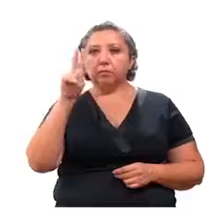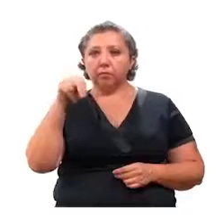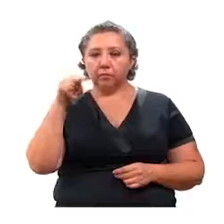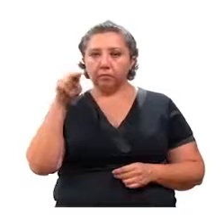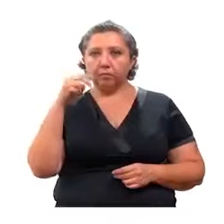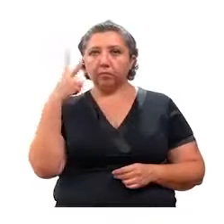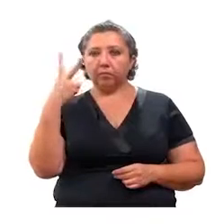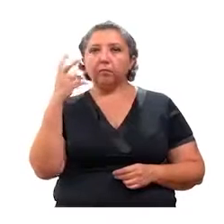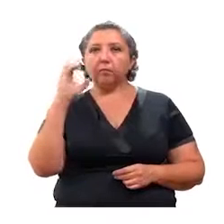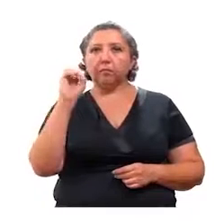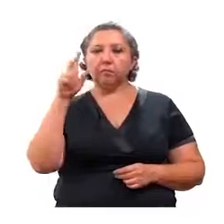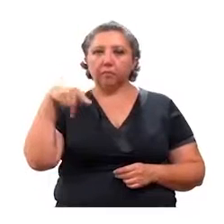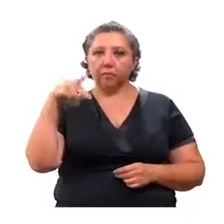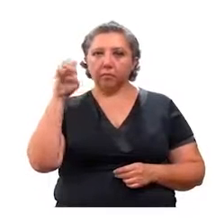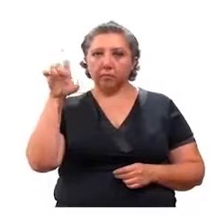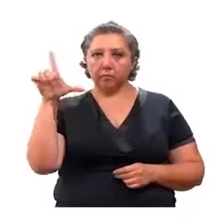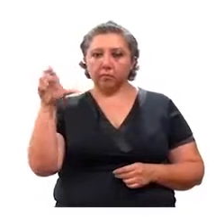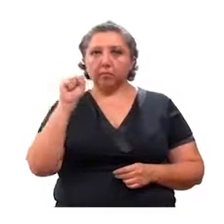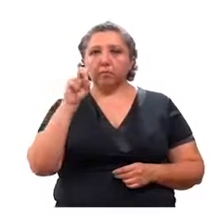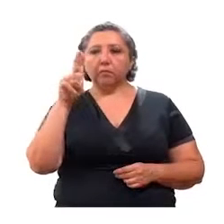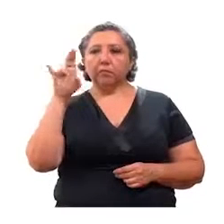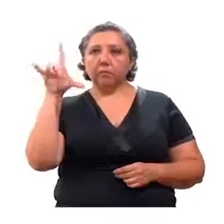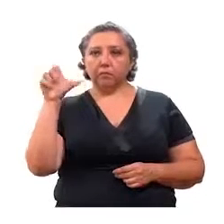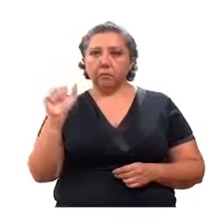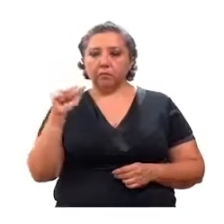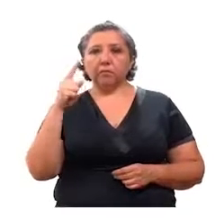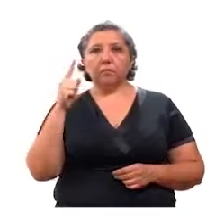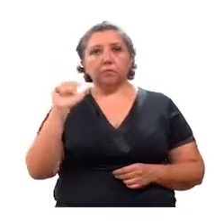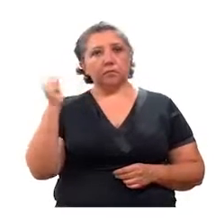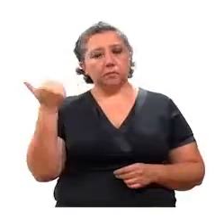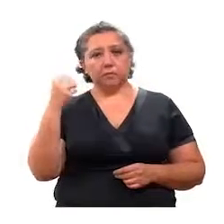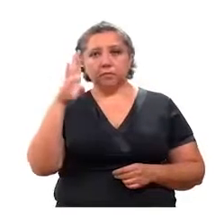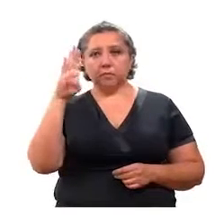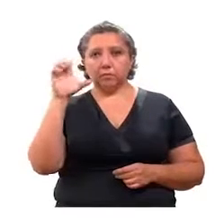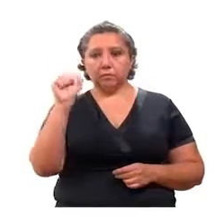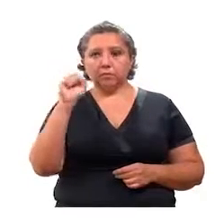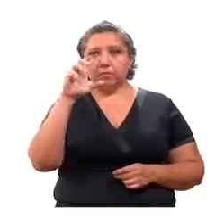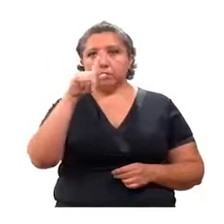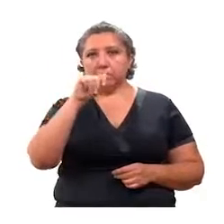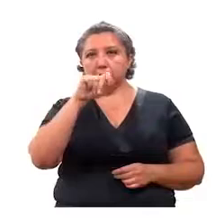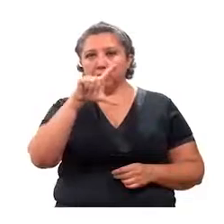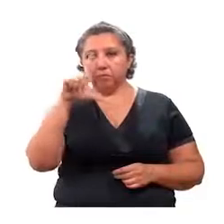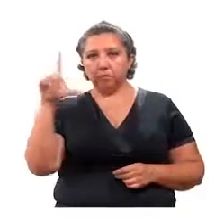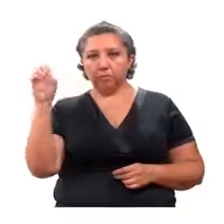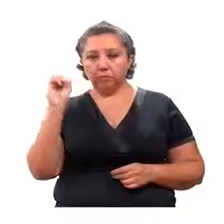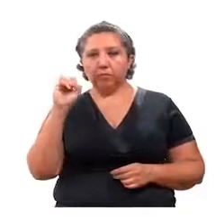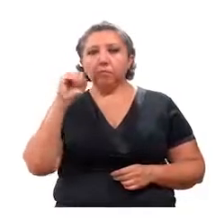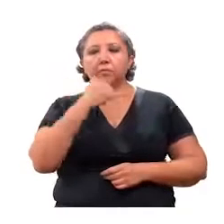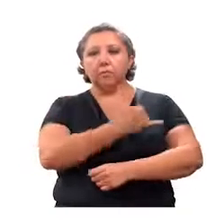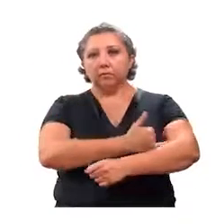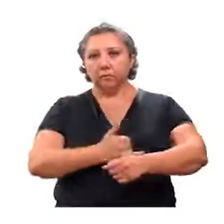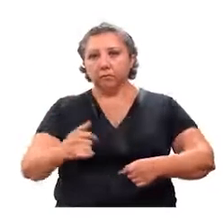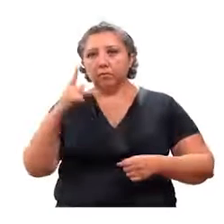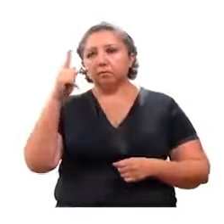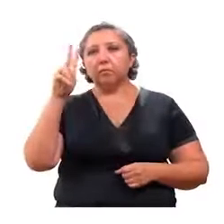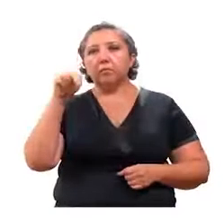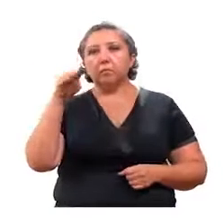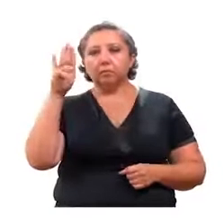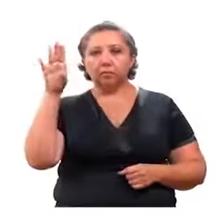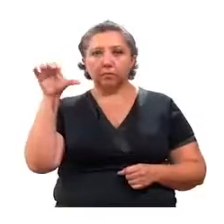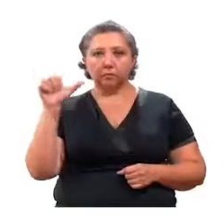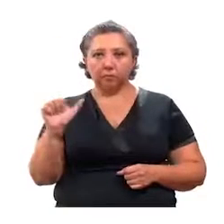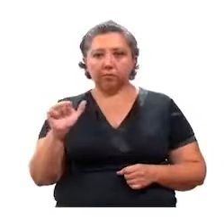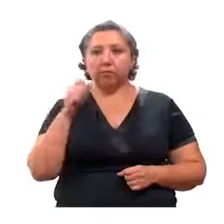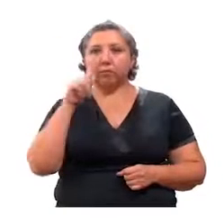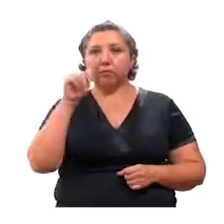2 en Concal, Muxupip y Suquilá, 1 en Vaca, Cenotillo, Chaxinquín, Izamal, Panabá,